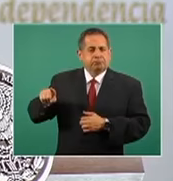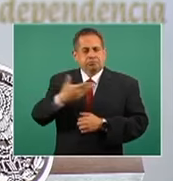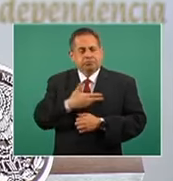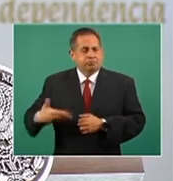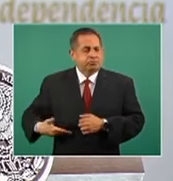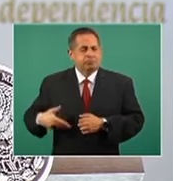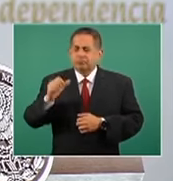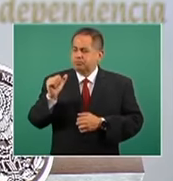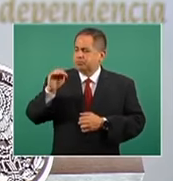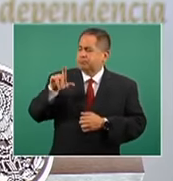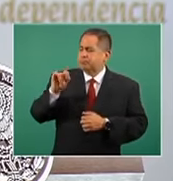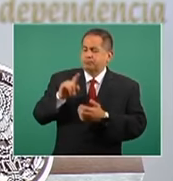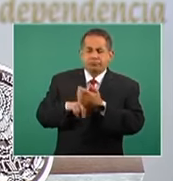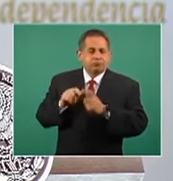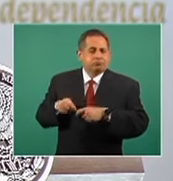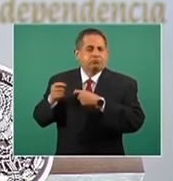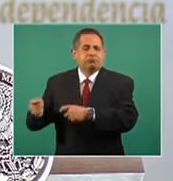presidente